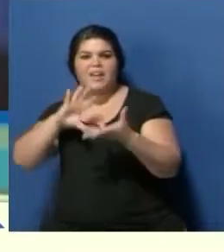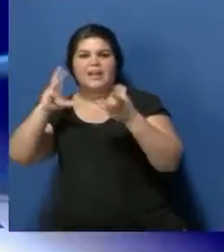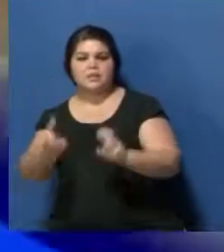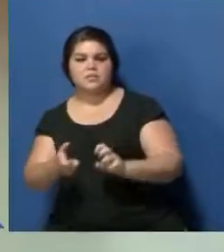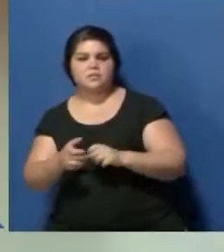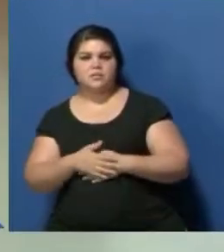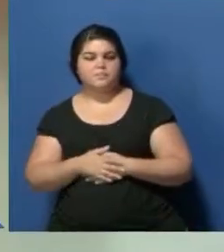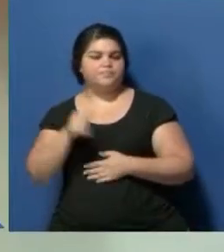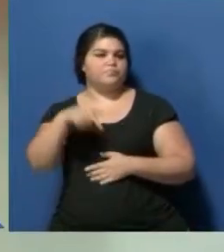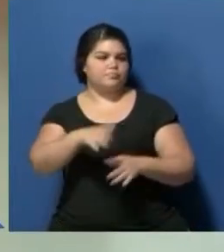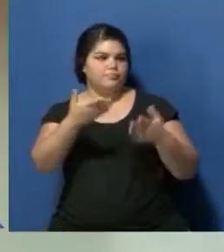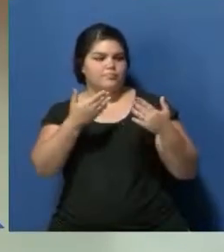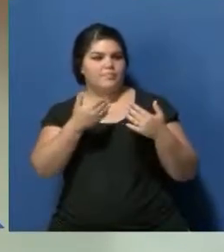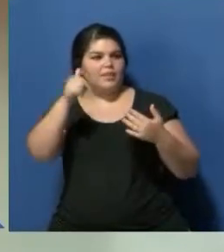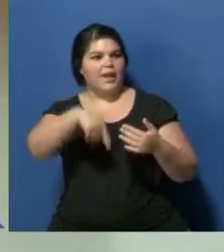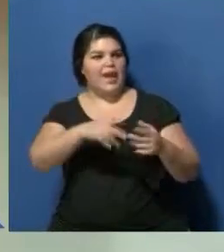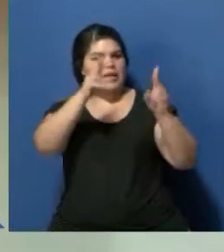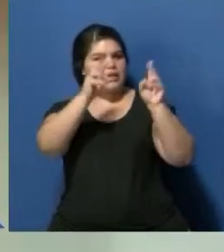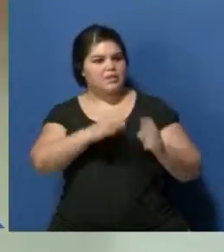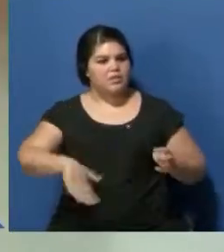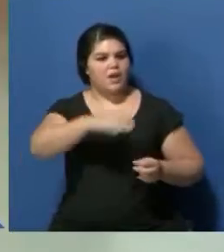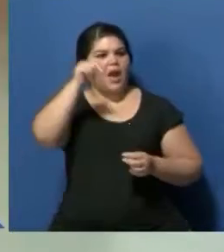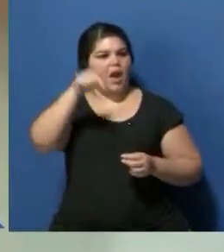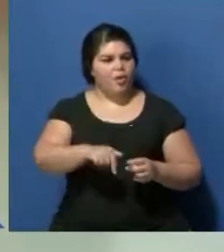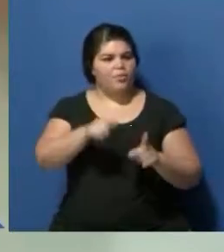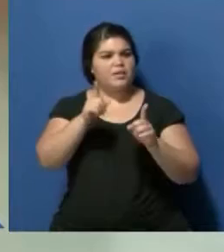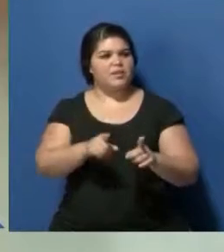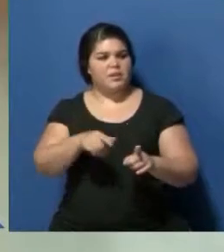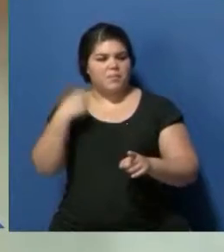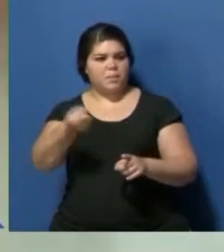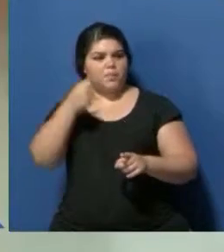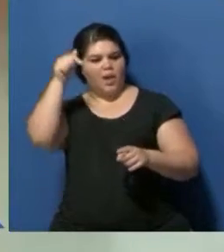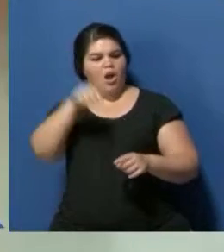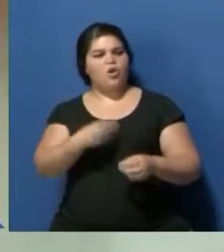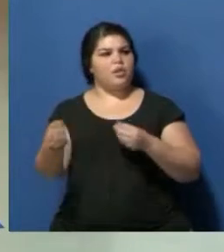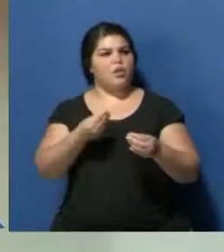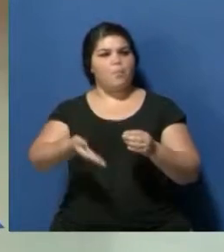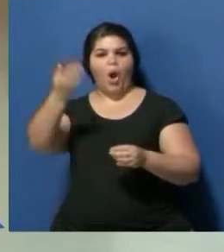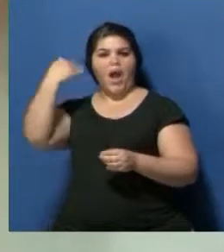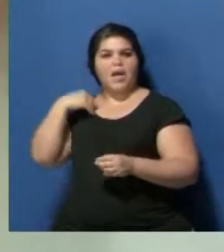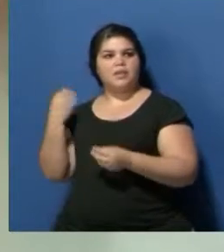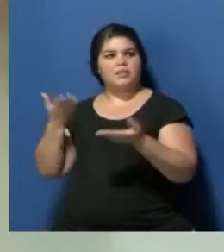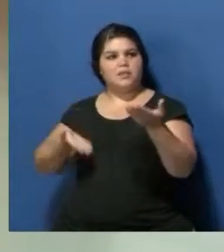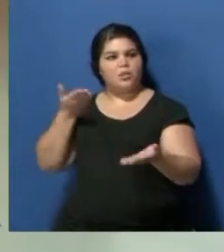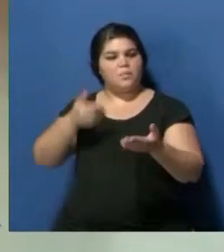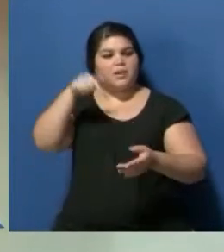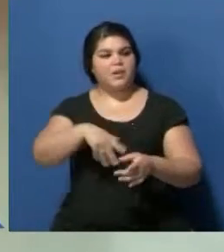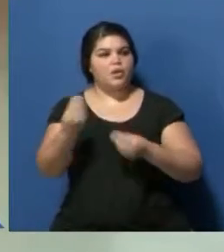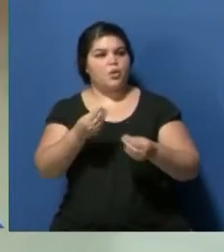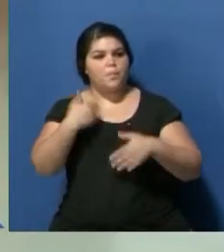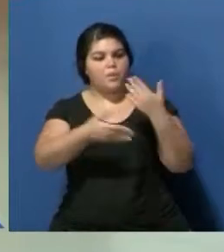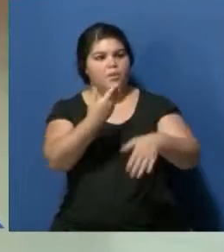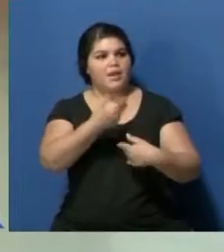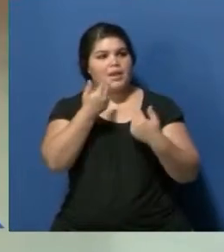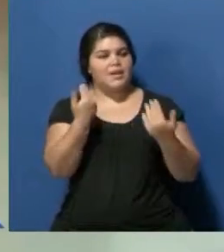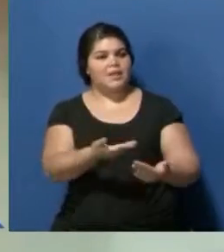un poquito al análisis de la coyuntura actual, pero valía la pena por ahí mirar el presente también desde la óptica del pasado y analizar un poco lo que sucedía. Carmelo Cortés,